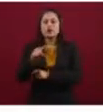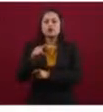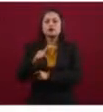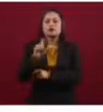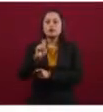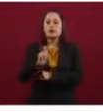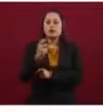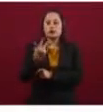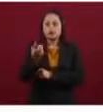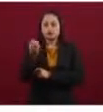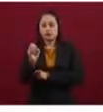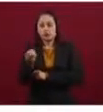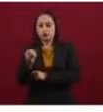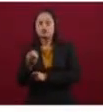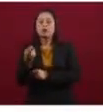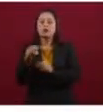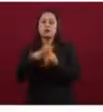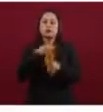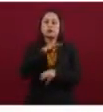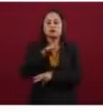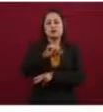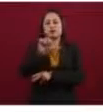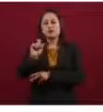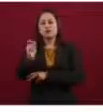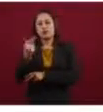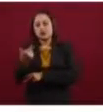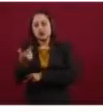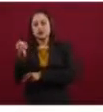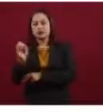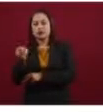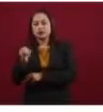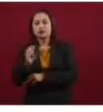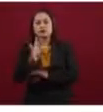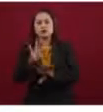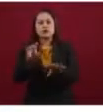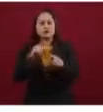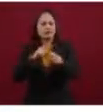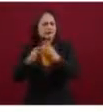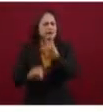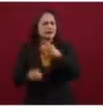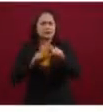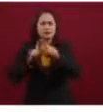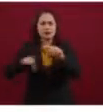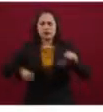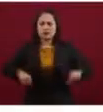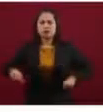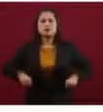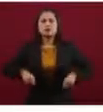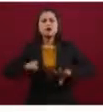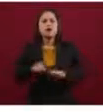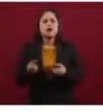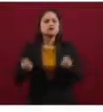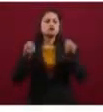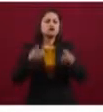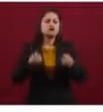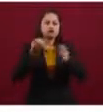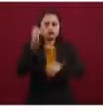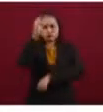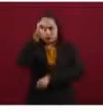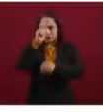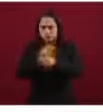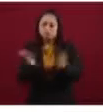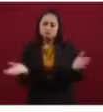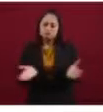en las cuales al mismo tiempo se recogía a través de actividades culturales promoviendo la expresión hasta